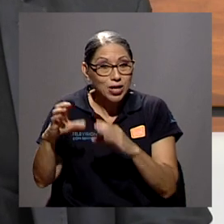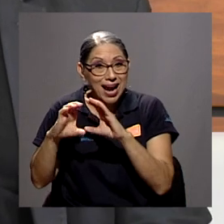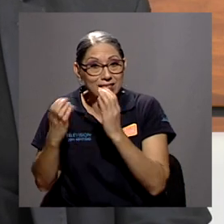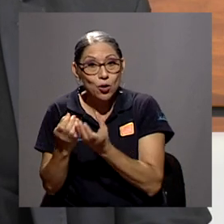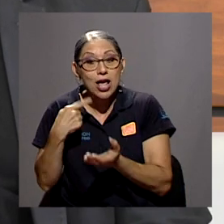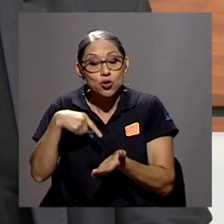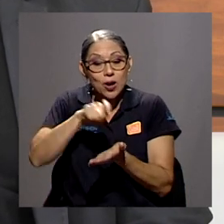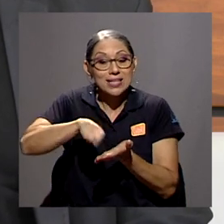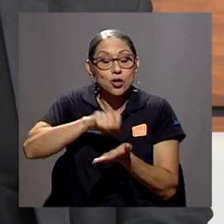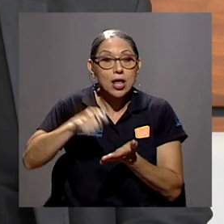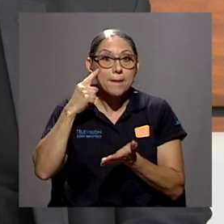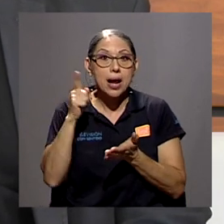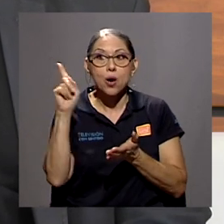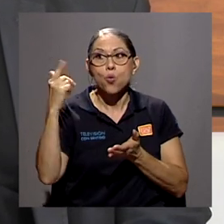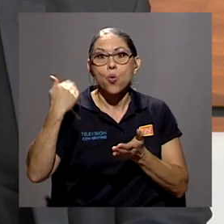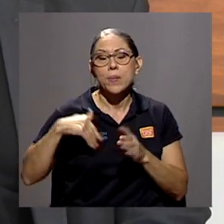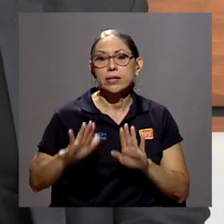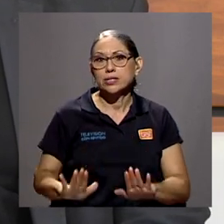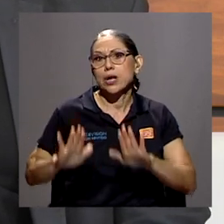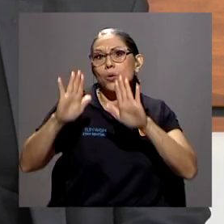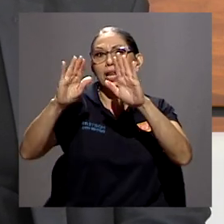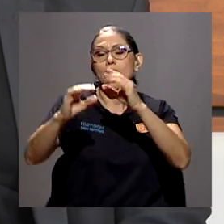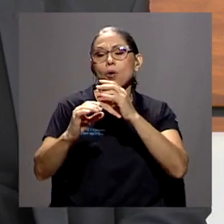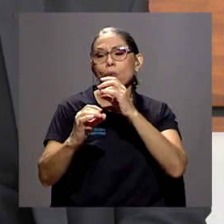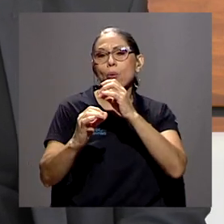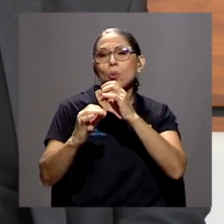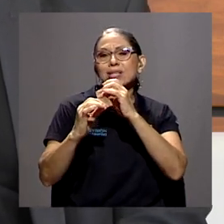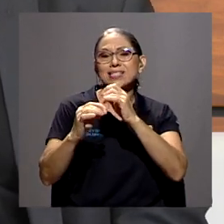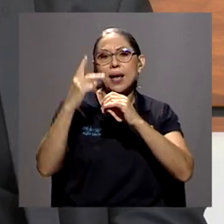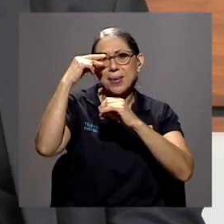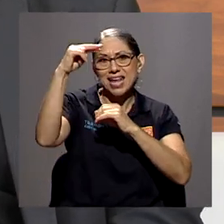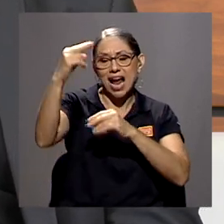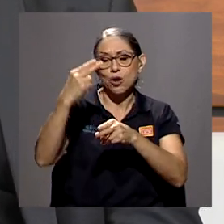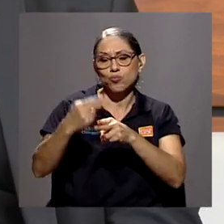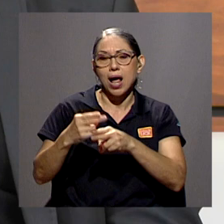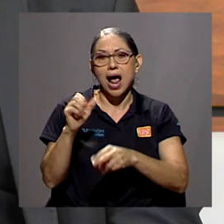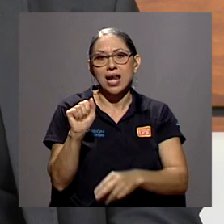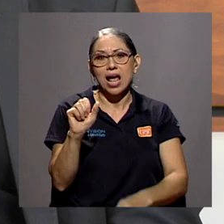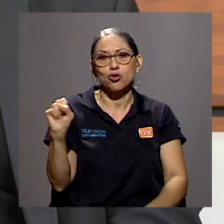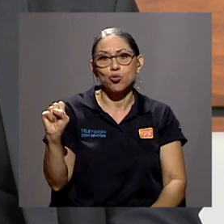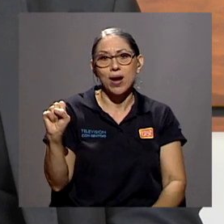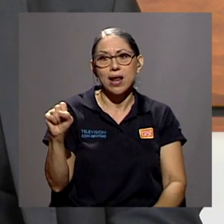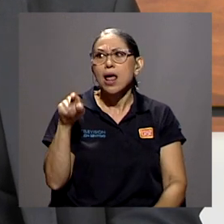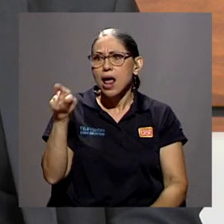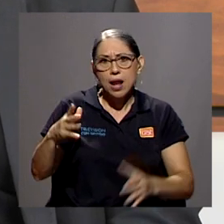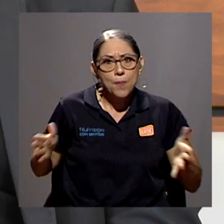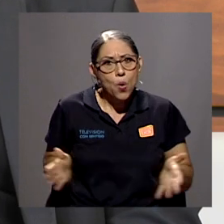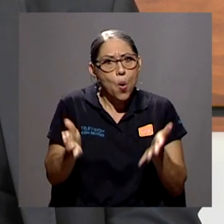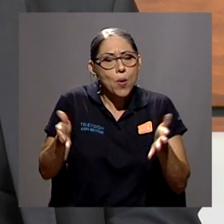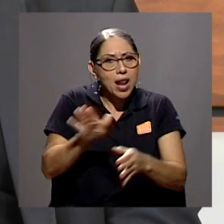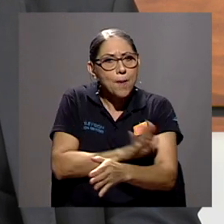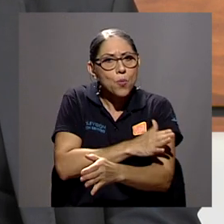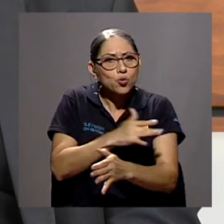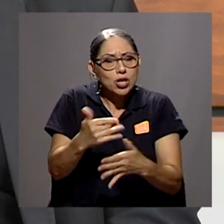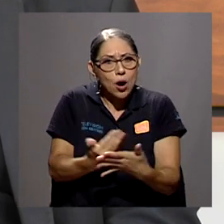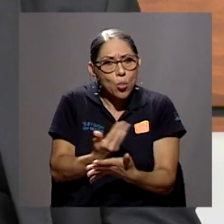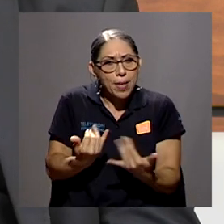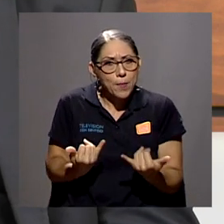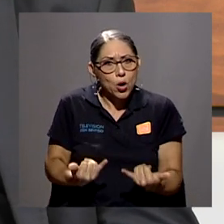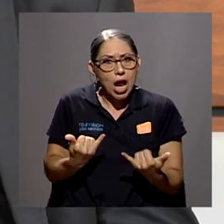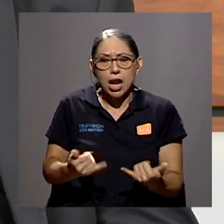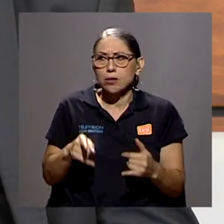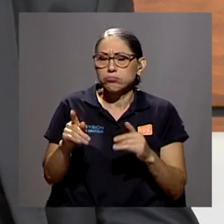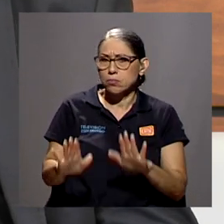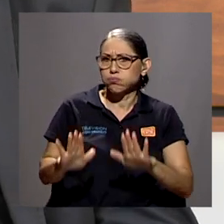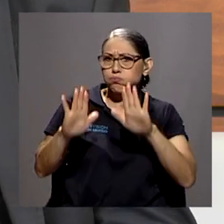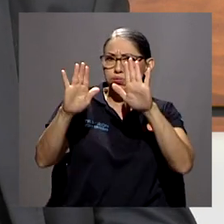flautista mexicano alejandro escuer quien es un promotor de la música contemporánea un virtuoso y un intelectual de la música una persona